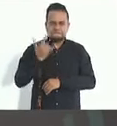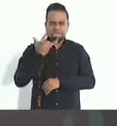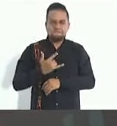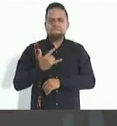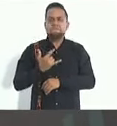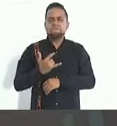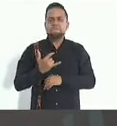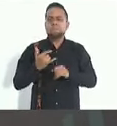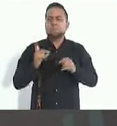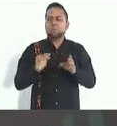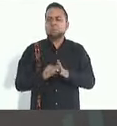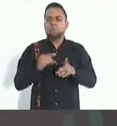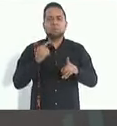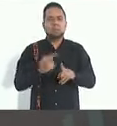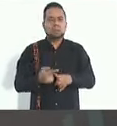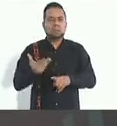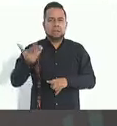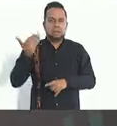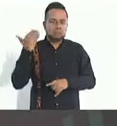como lo hizo